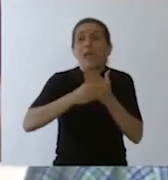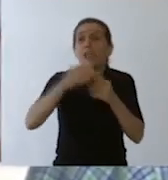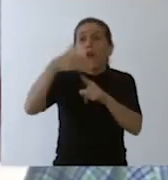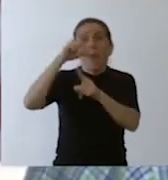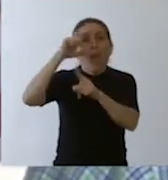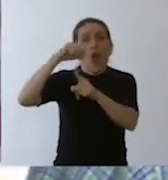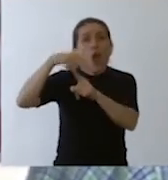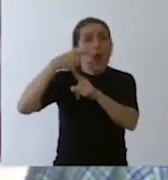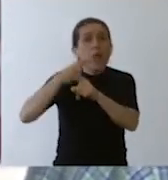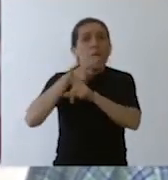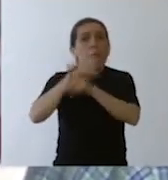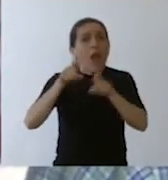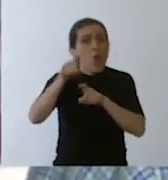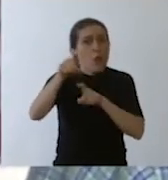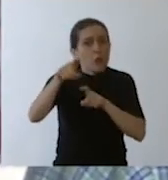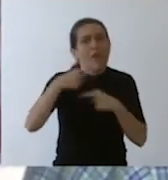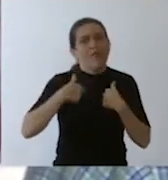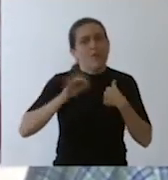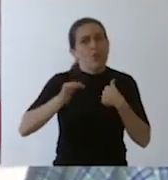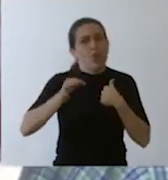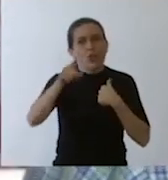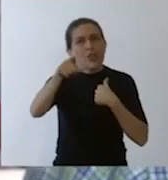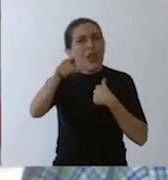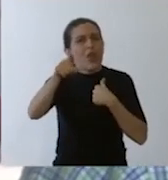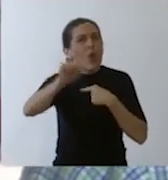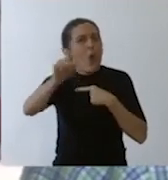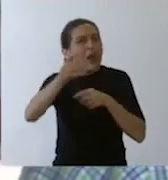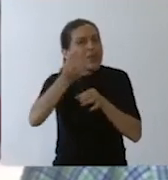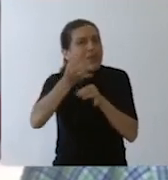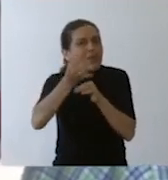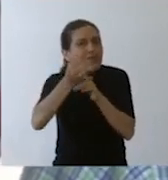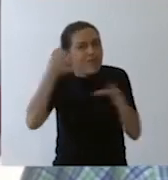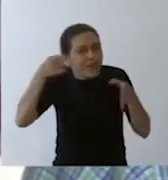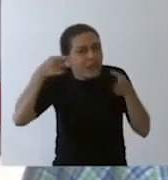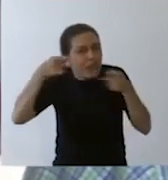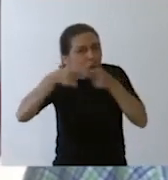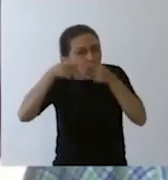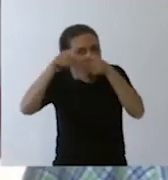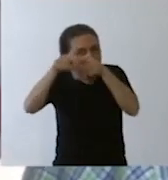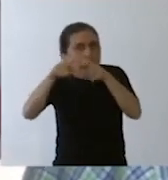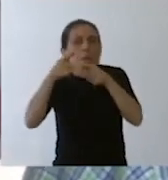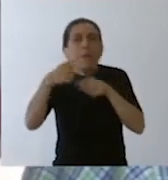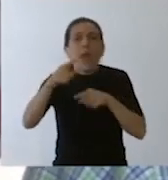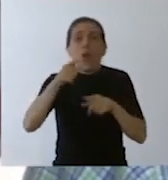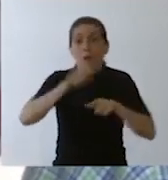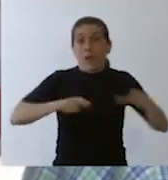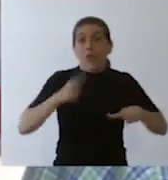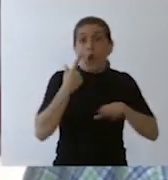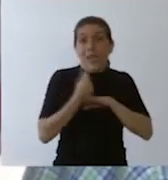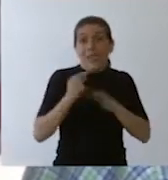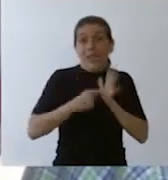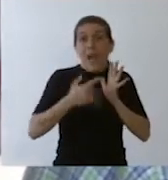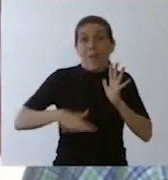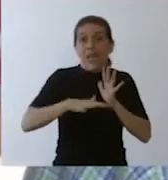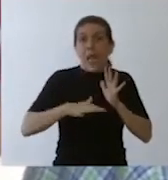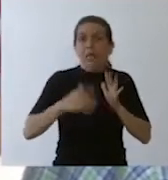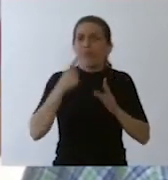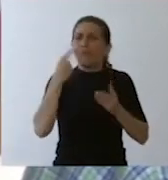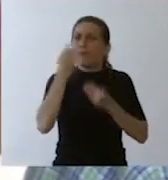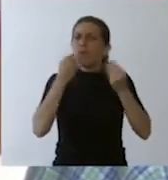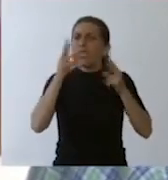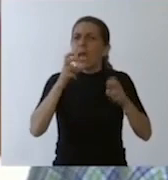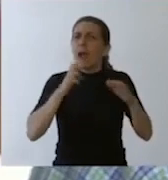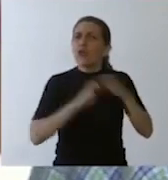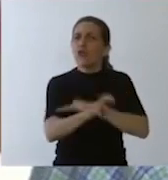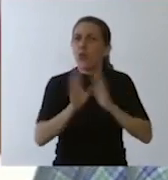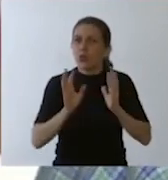Meoni, una pregunta que tiene que sé que no es de su incumbencia, pero los porteños estamos muy preocupados con el tema del subte. La